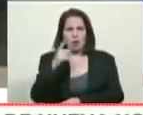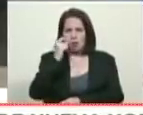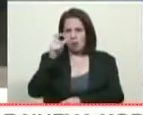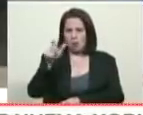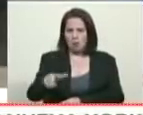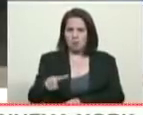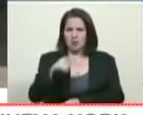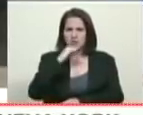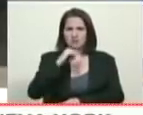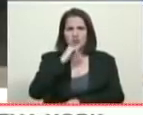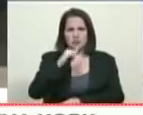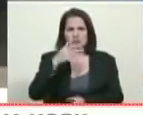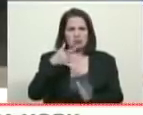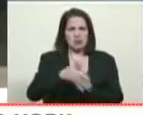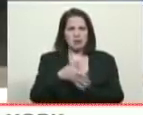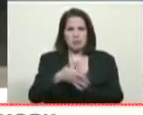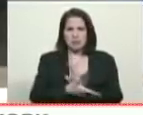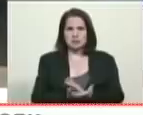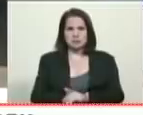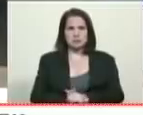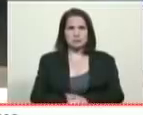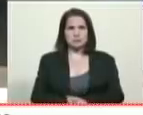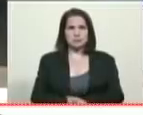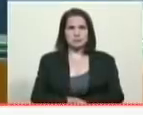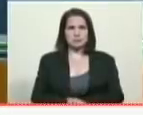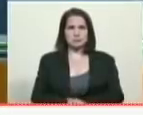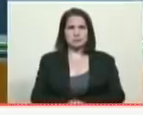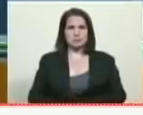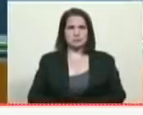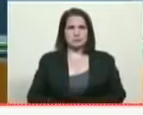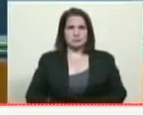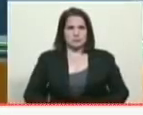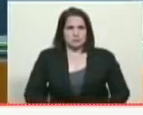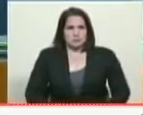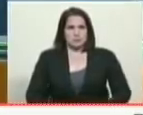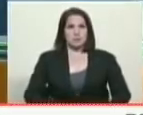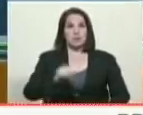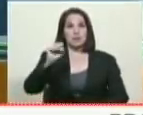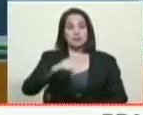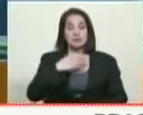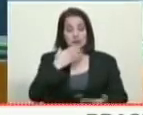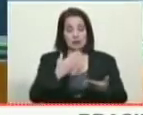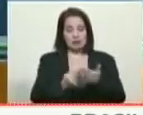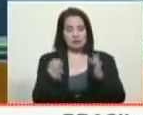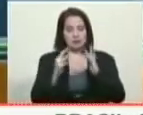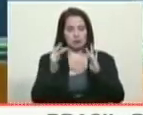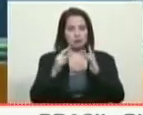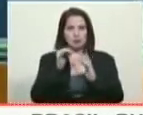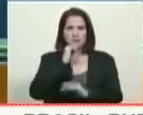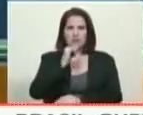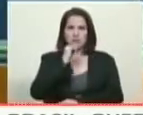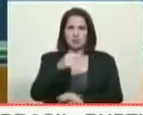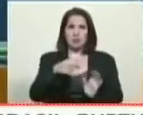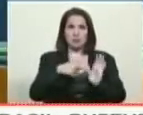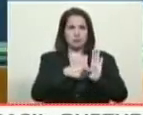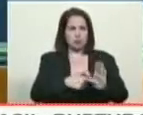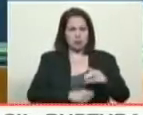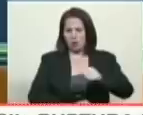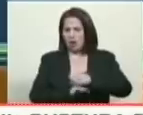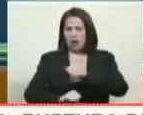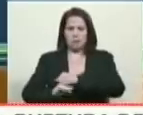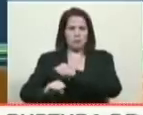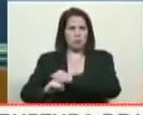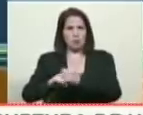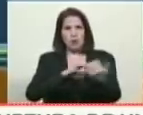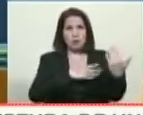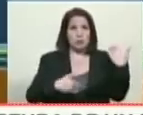detalles de lo que allí se desarrolla adelante sí gracias estudio por este contacto informativo mucha muestra de amor y respaldo el presidente de